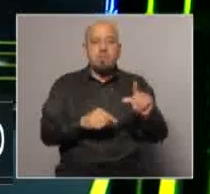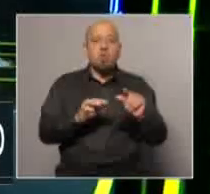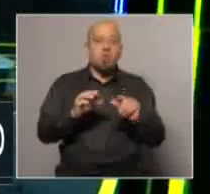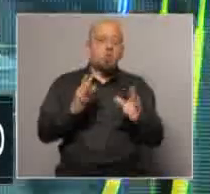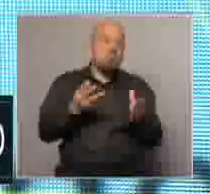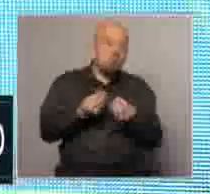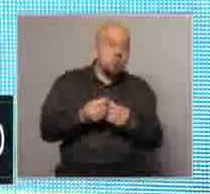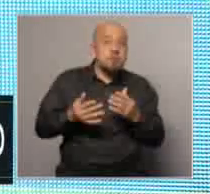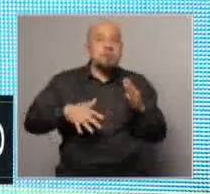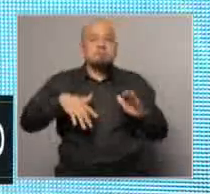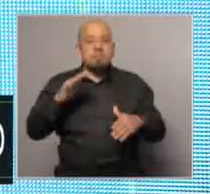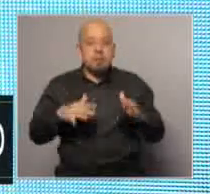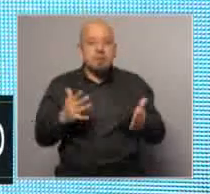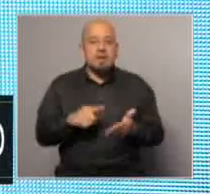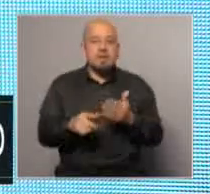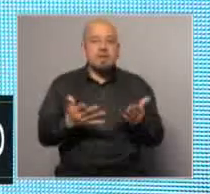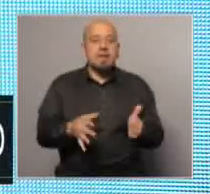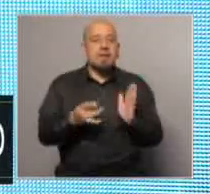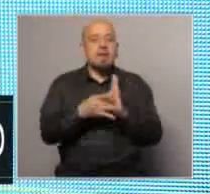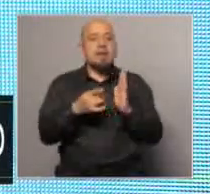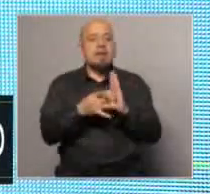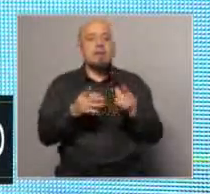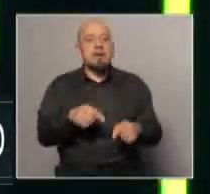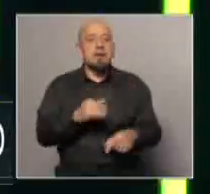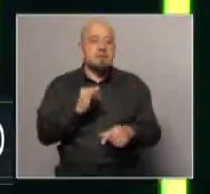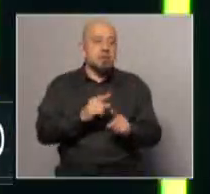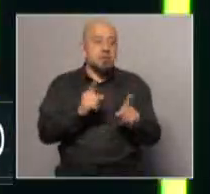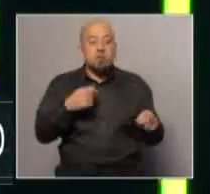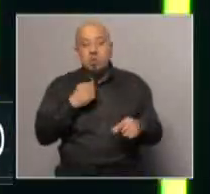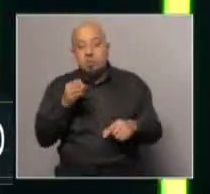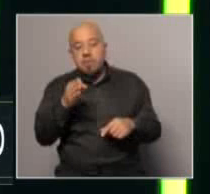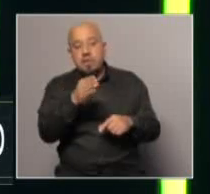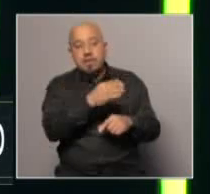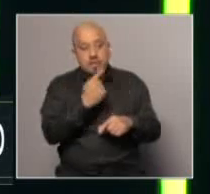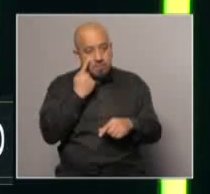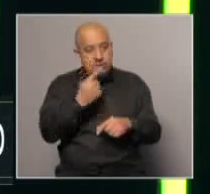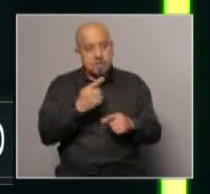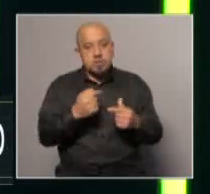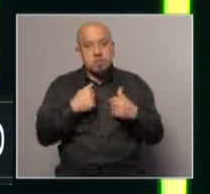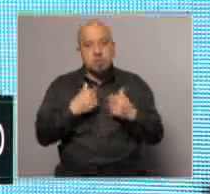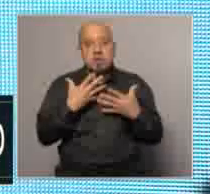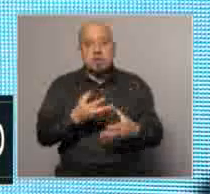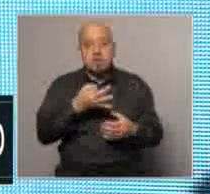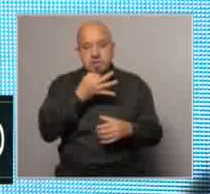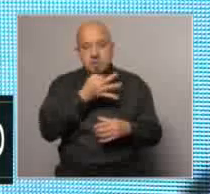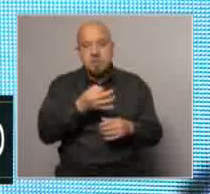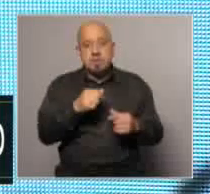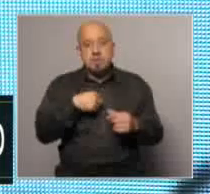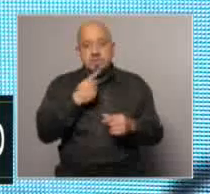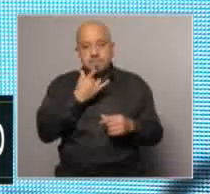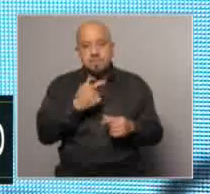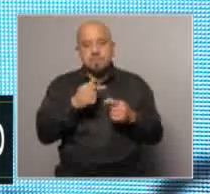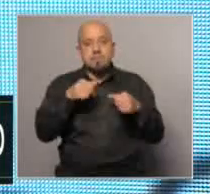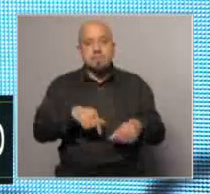es relativo. Claro. Lo que hay que ver es si la calidad de la fiscalización es buena o no. Quiero decir esto, yo pongo siempre el ejemplo.